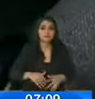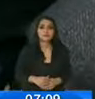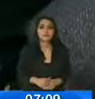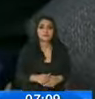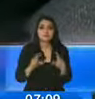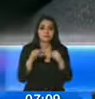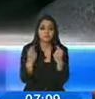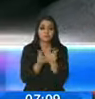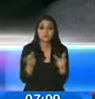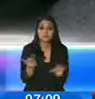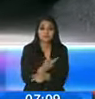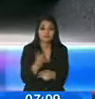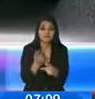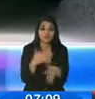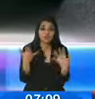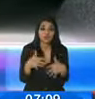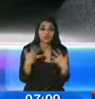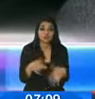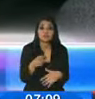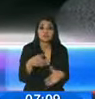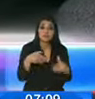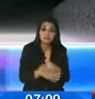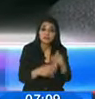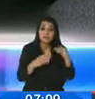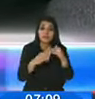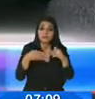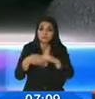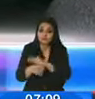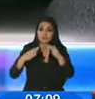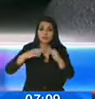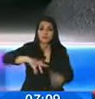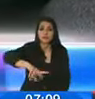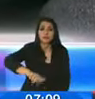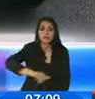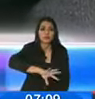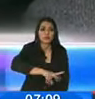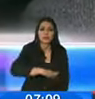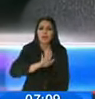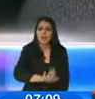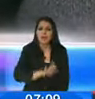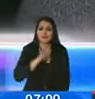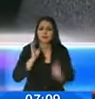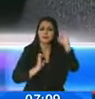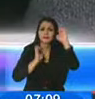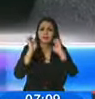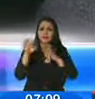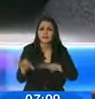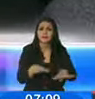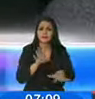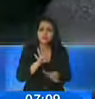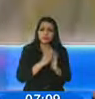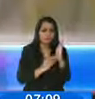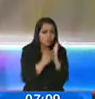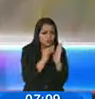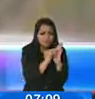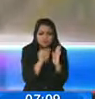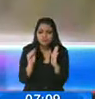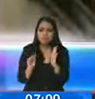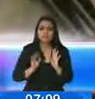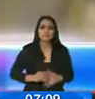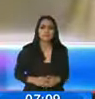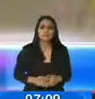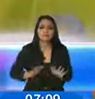bien organizada que se dedica al robo de los domicilios. Ellos tienen su rutina de cometimiento de los delitos.